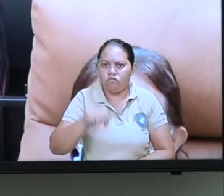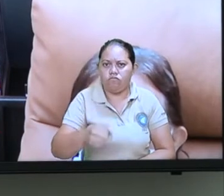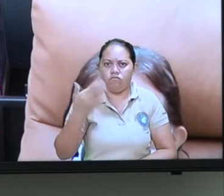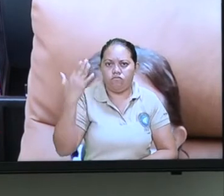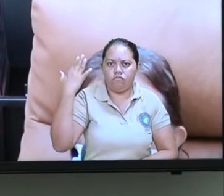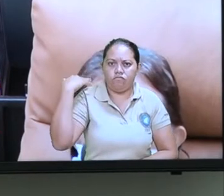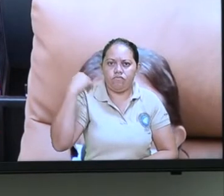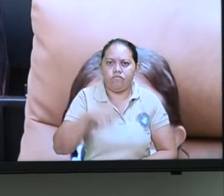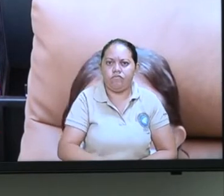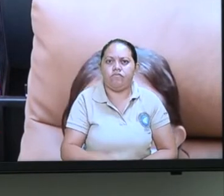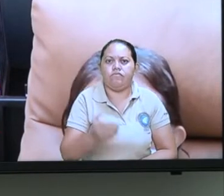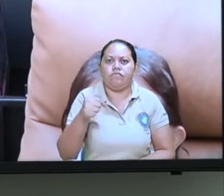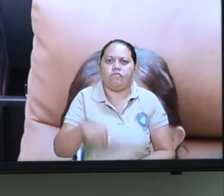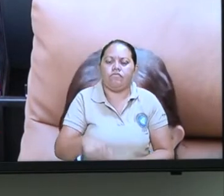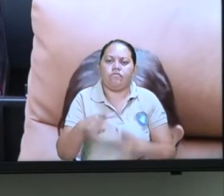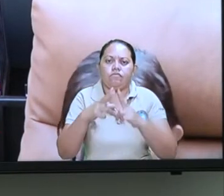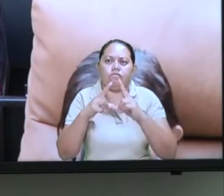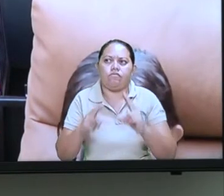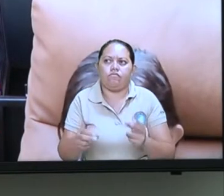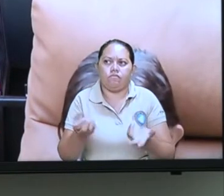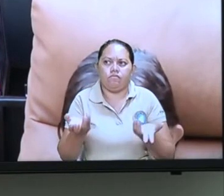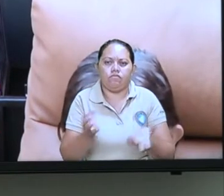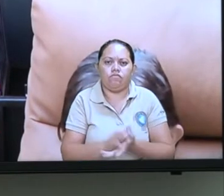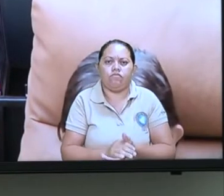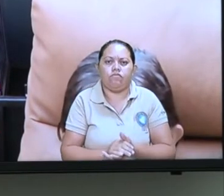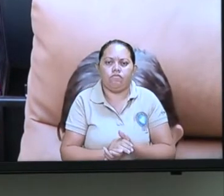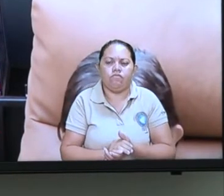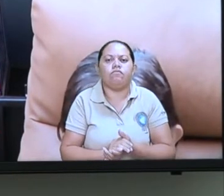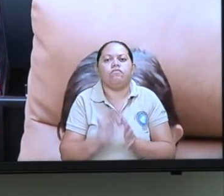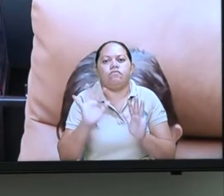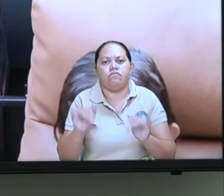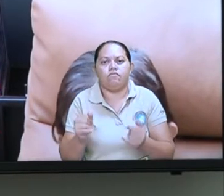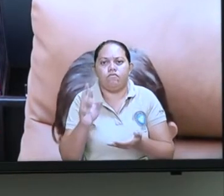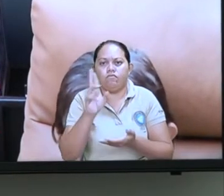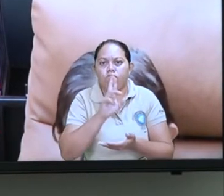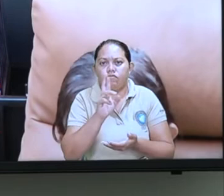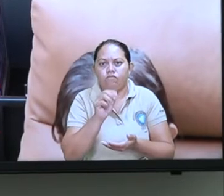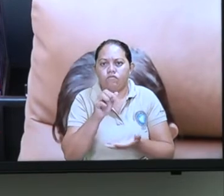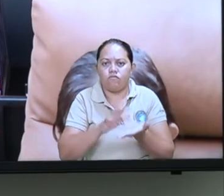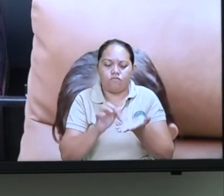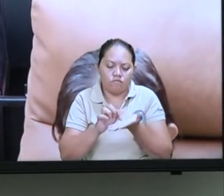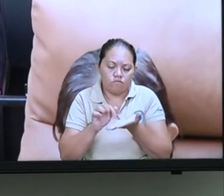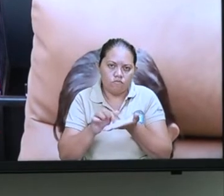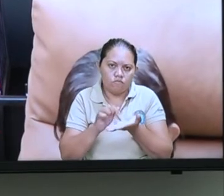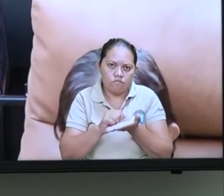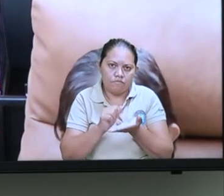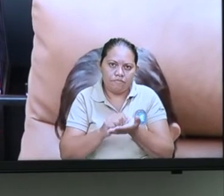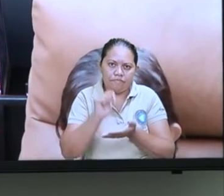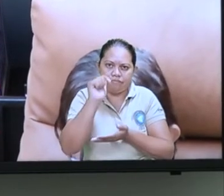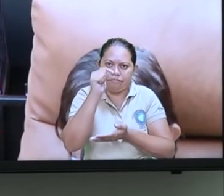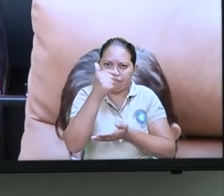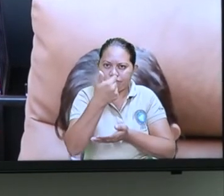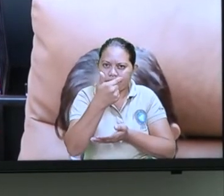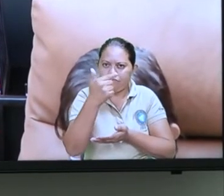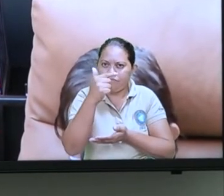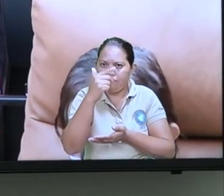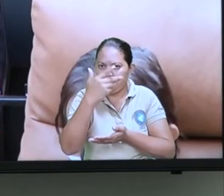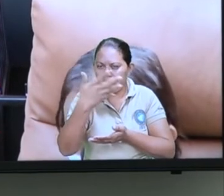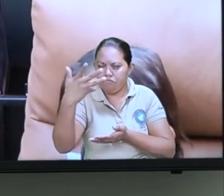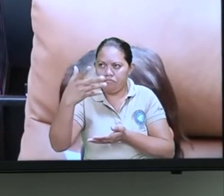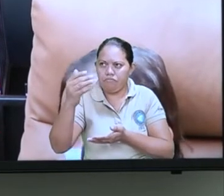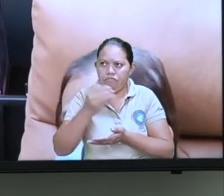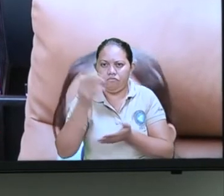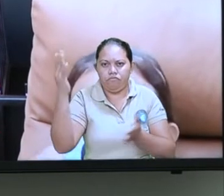del consumo nacional. La producción total de arroz está llegando casi a los 6 millones de quintales, a